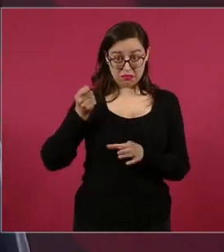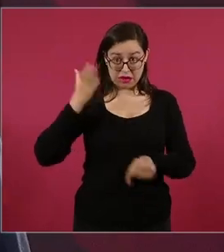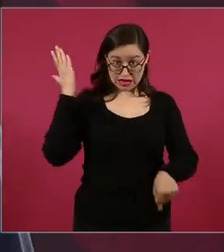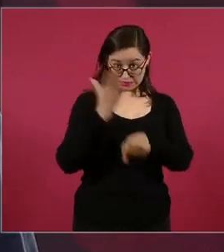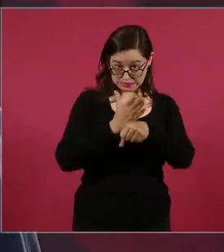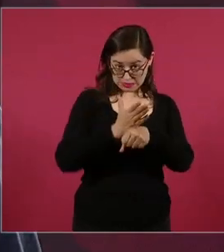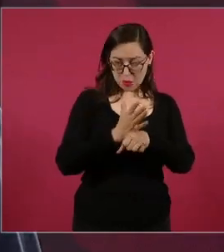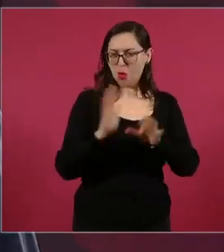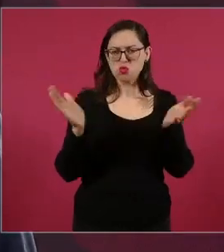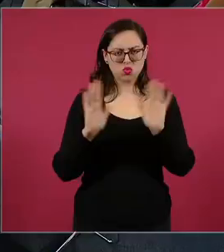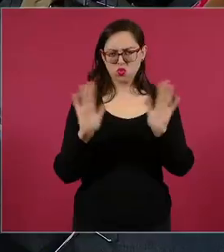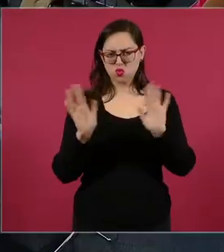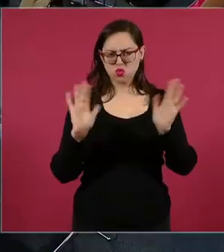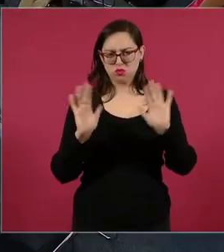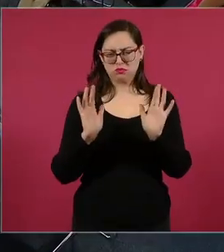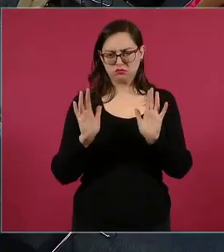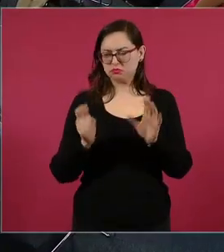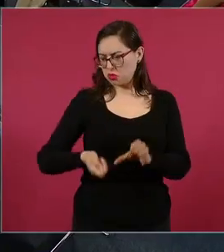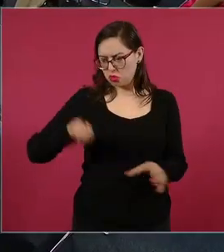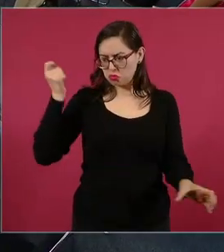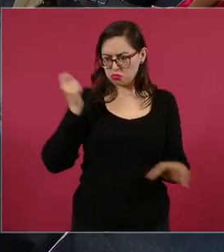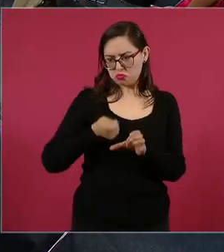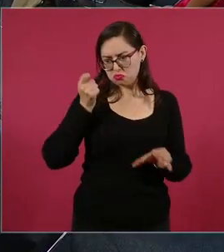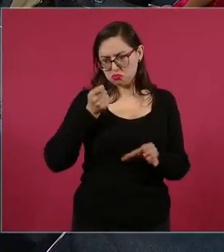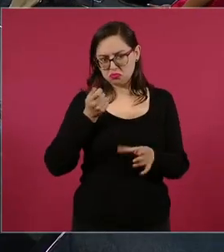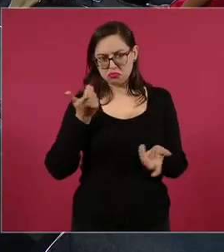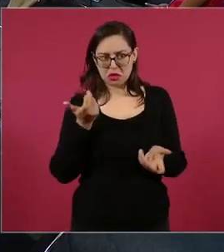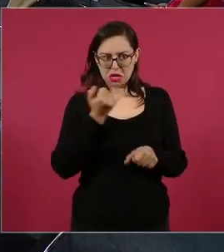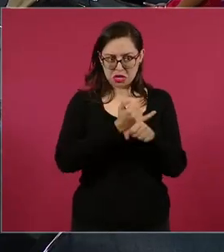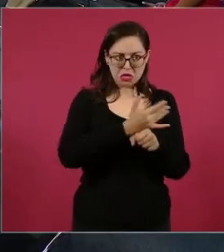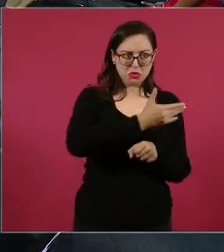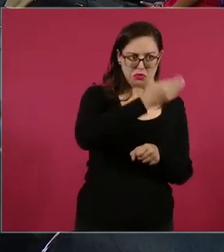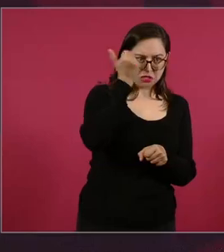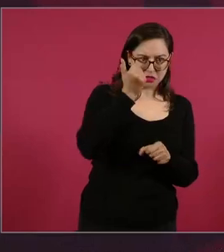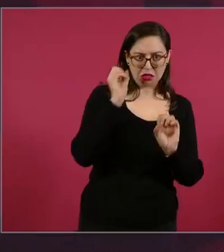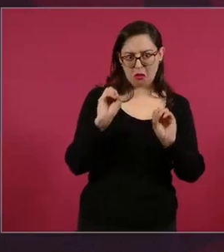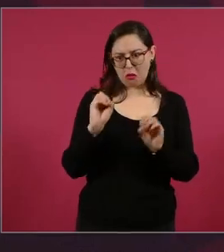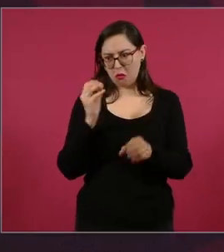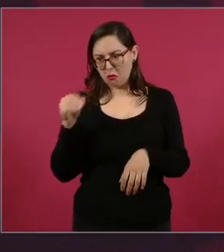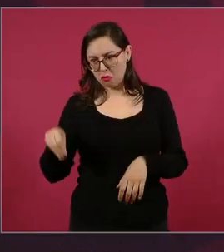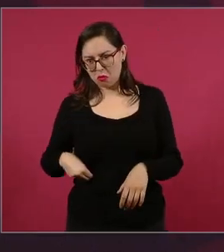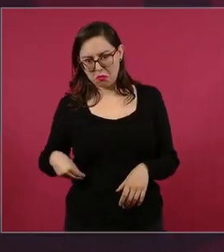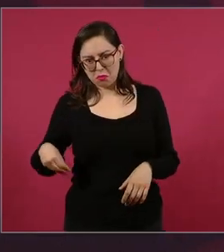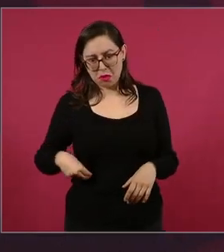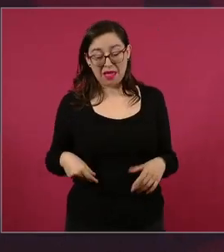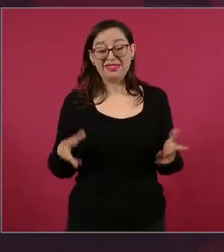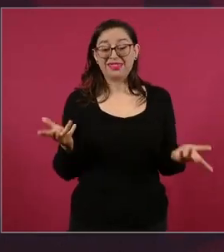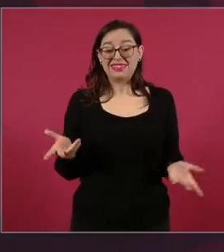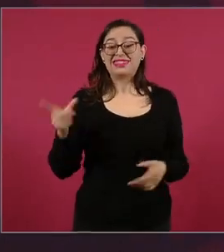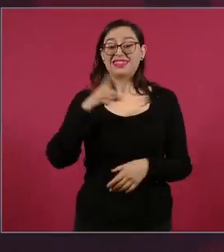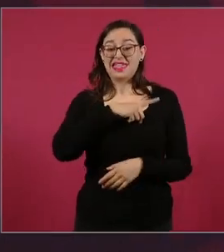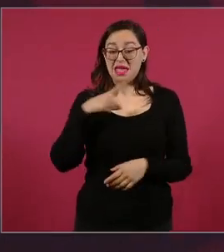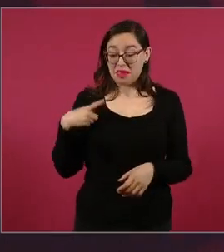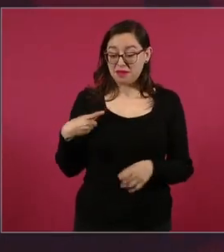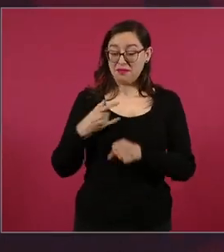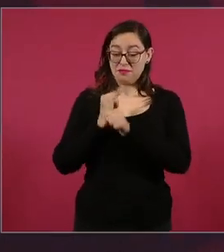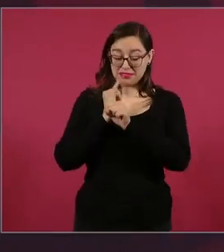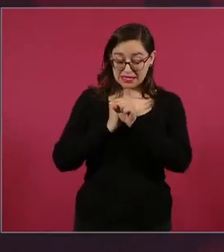sino que si la Fiscalía hizo toda una investigación